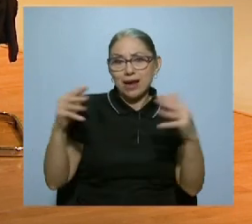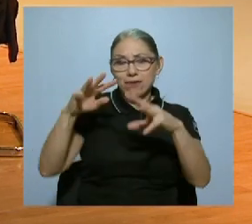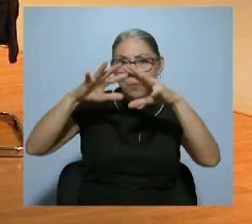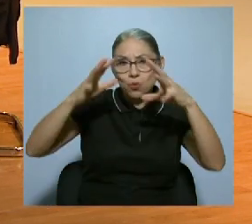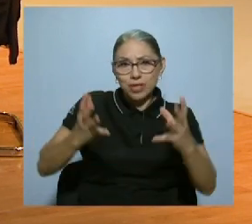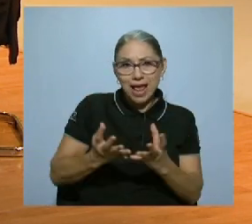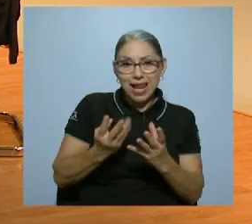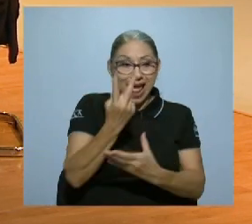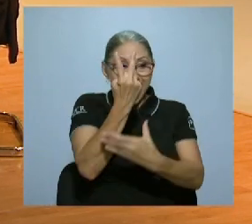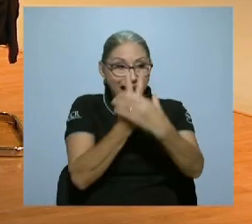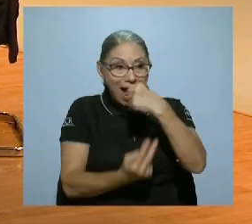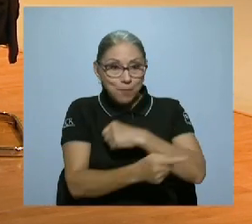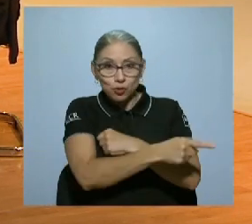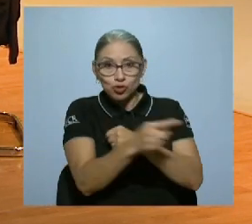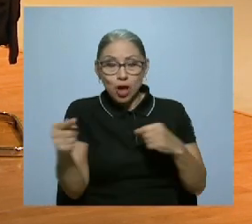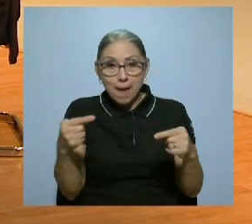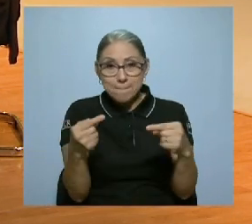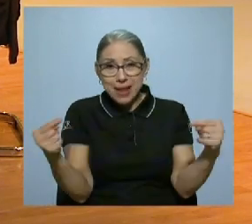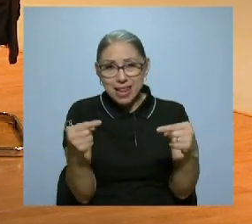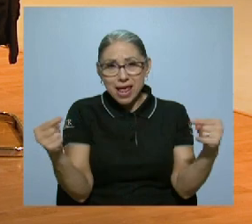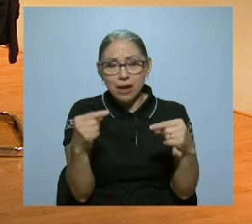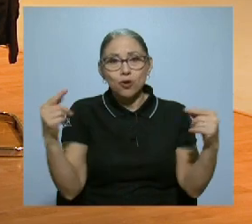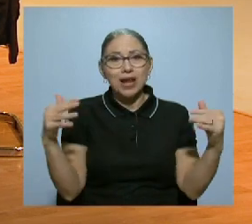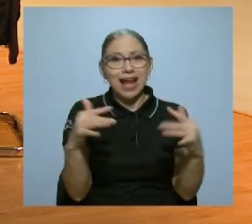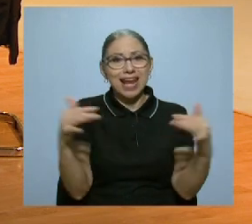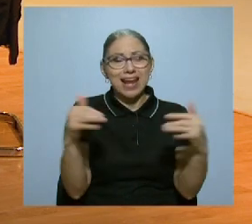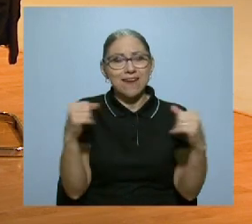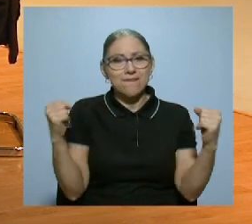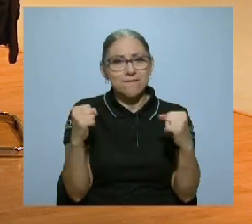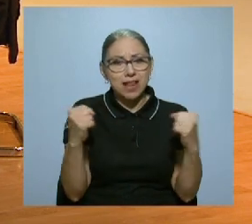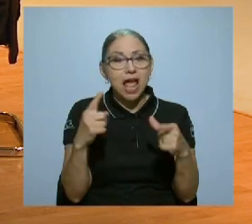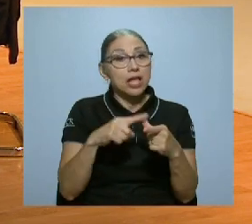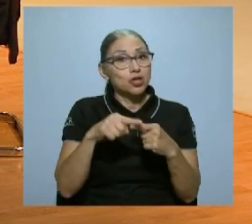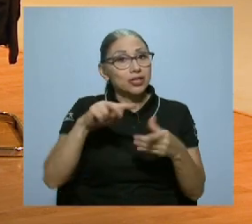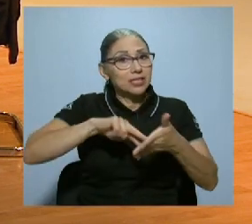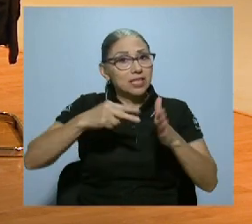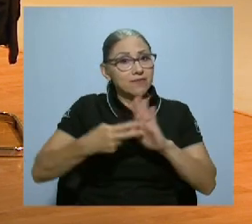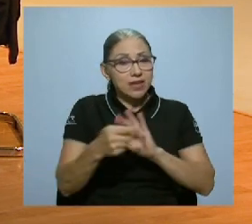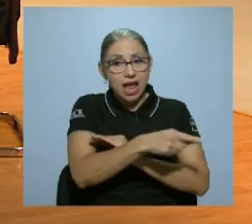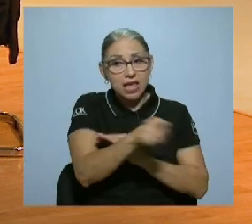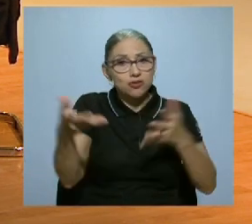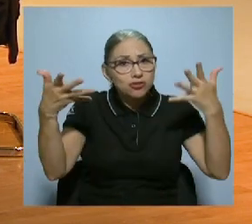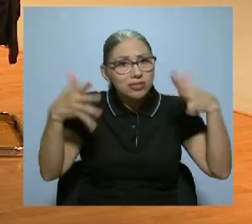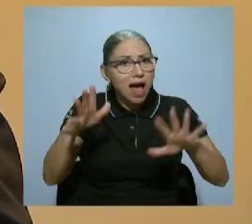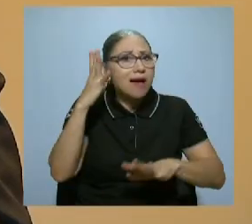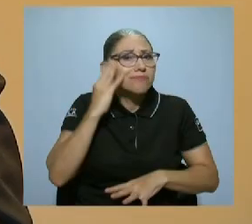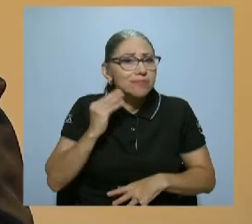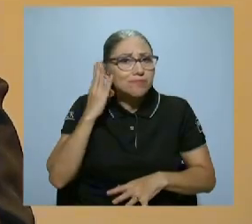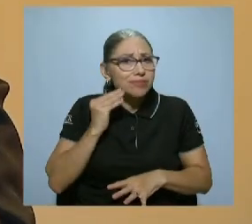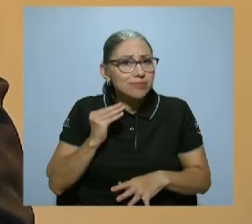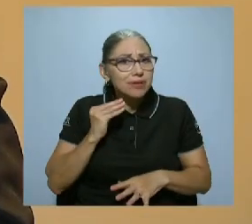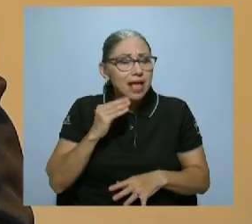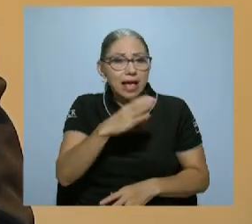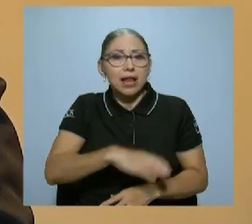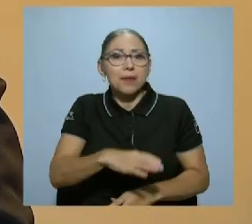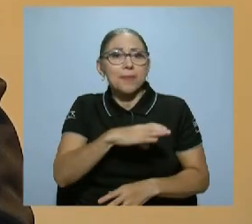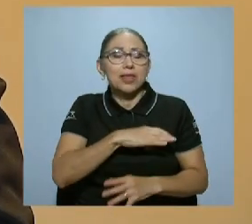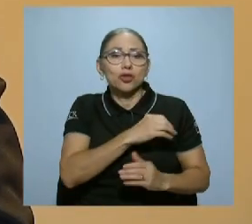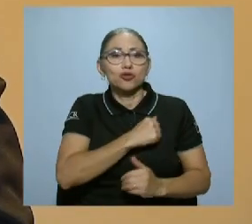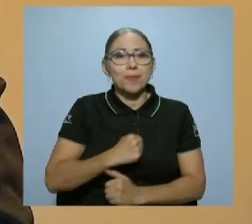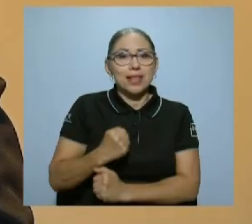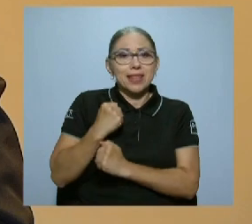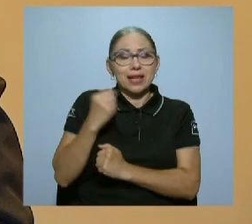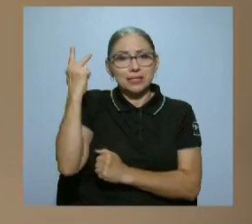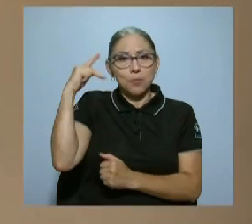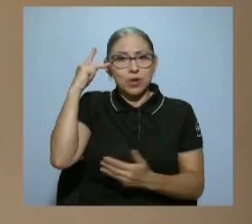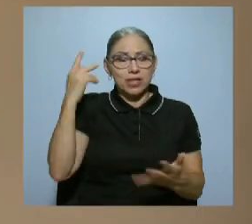Fría. Entonces son países con experiencia, tienen generaciones de elementos militares y políticos. Entonces una nota de